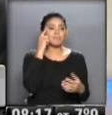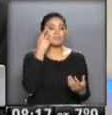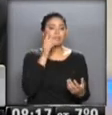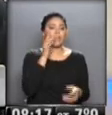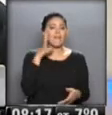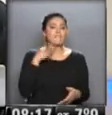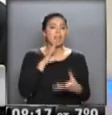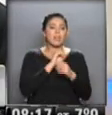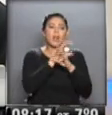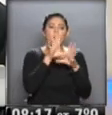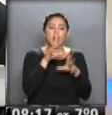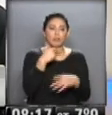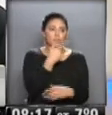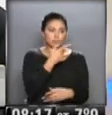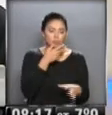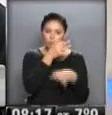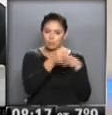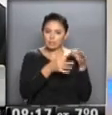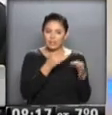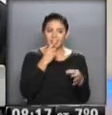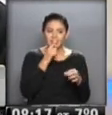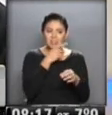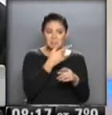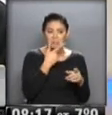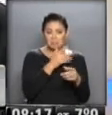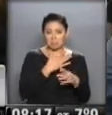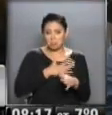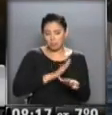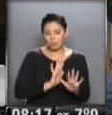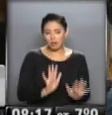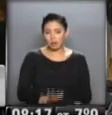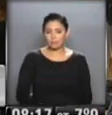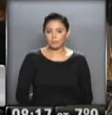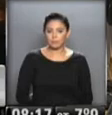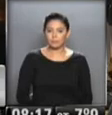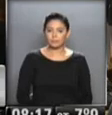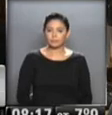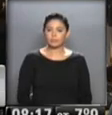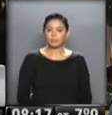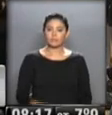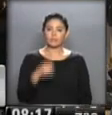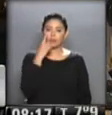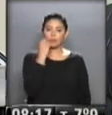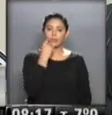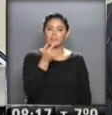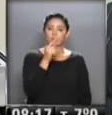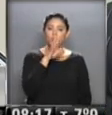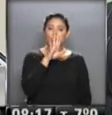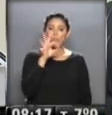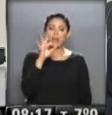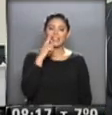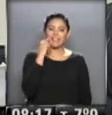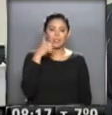lo aclararemos y si no, no, porque no me genera ningún tipo de preocupación. Aproximadamente 40 días estamos jugando contra Alemania,